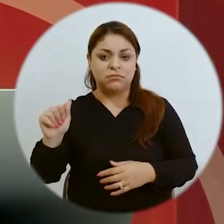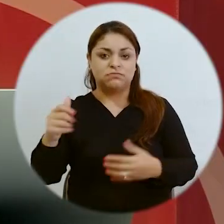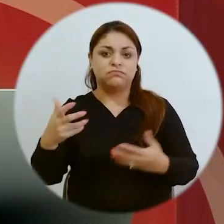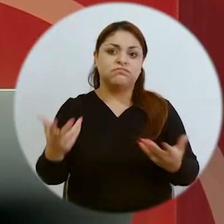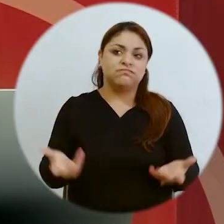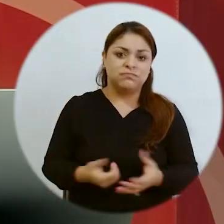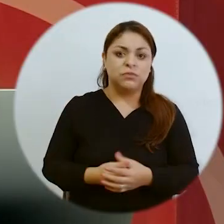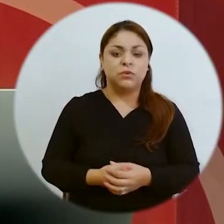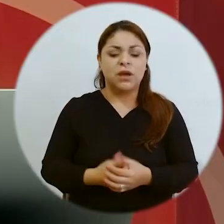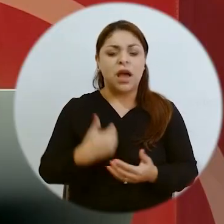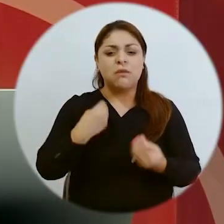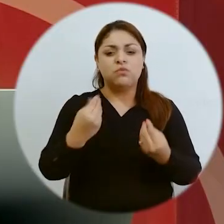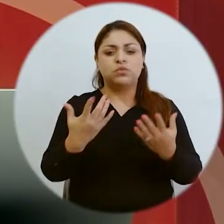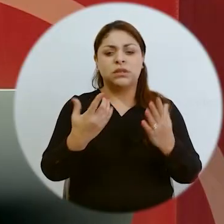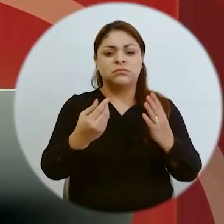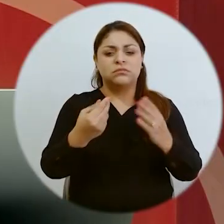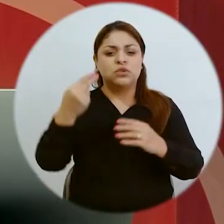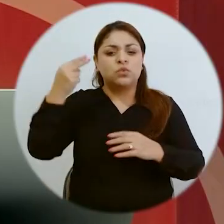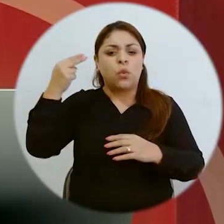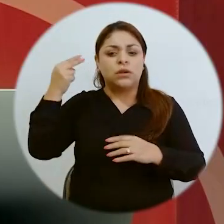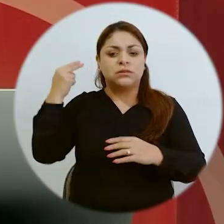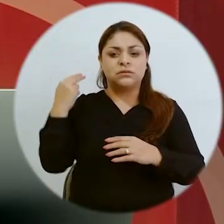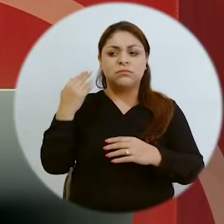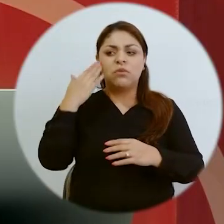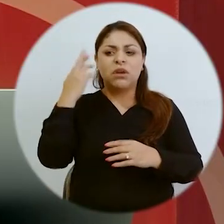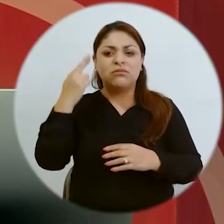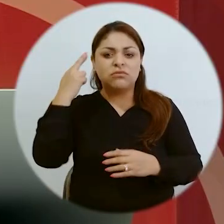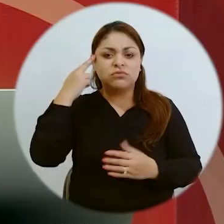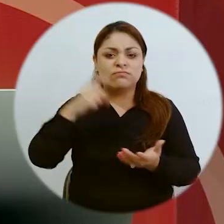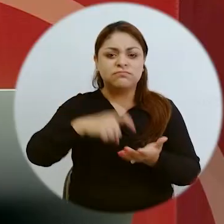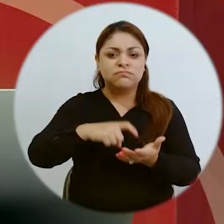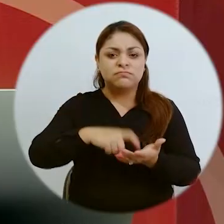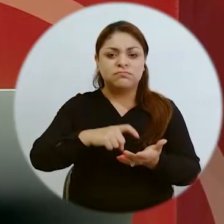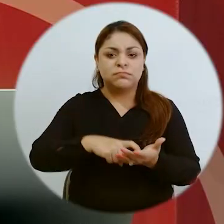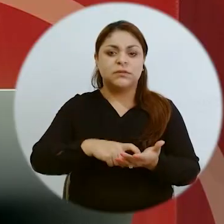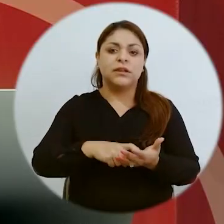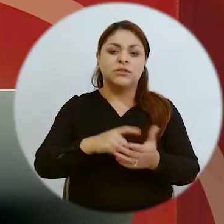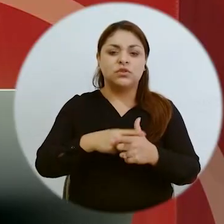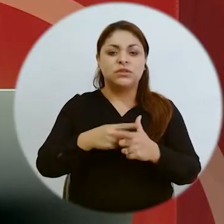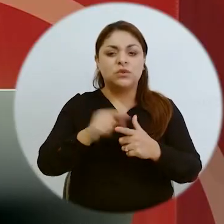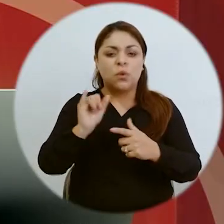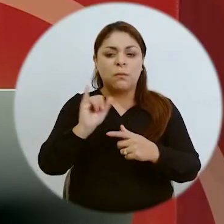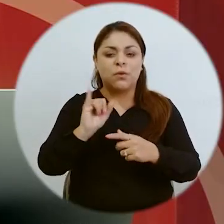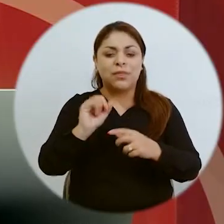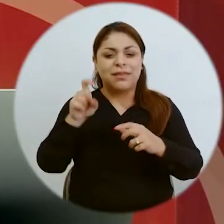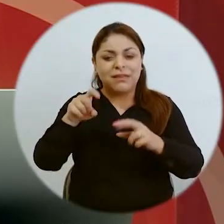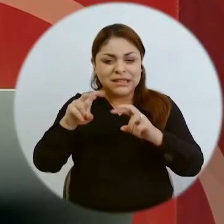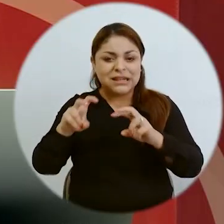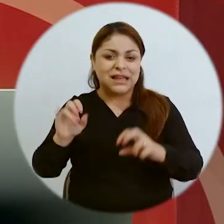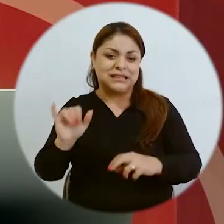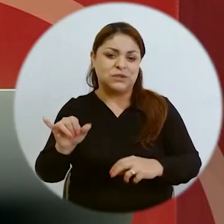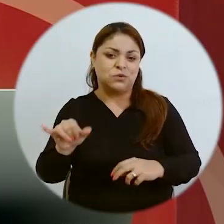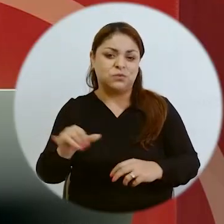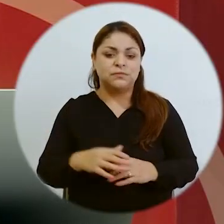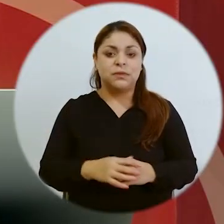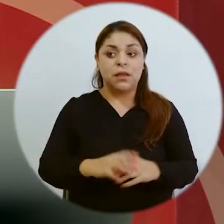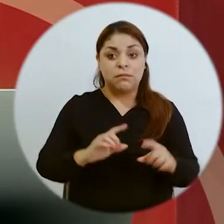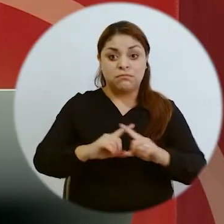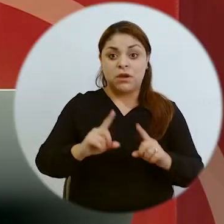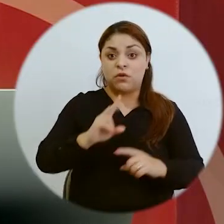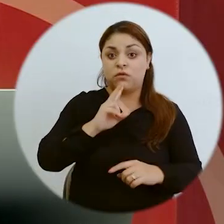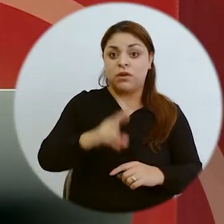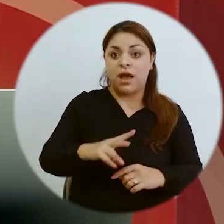hay muchas historias atrás del endeudamiento que van más allá de los números fríos y esa es la letrita menuda que hay que revisar. Pero